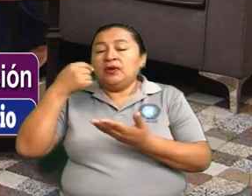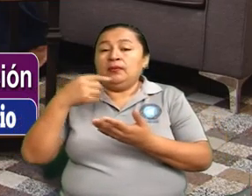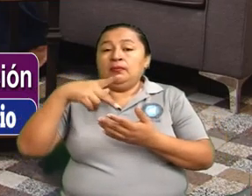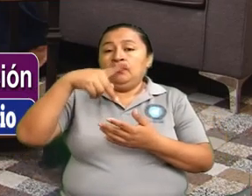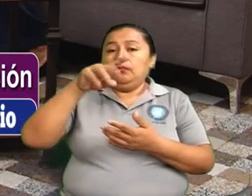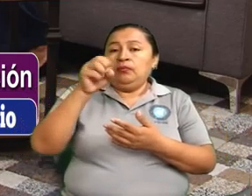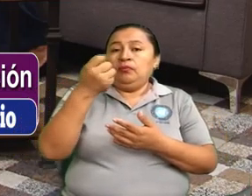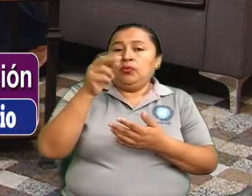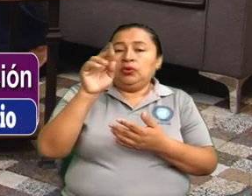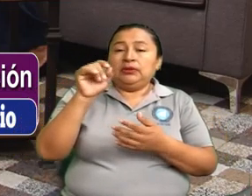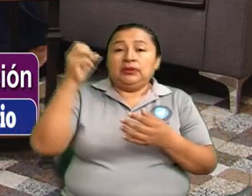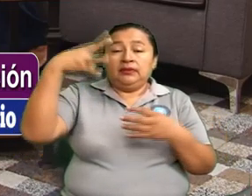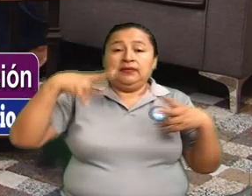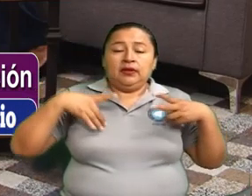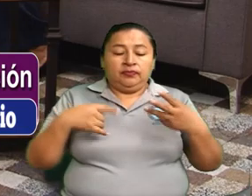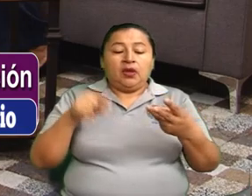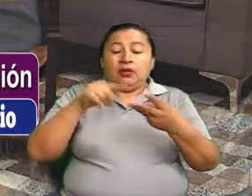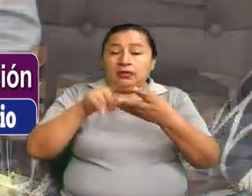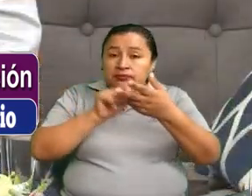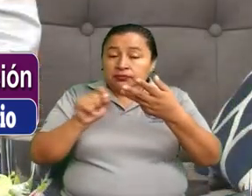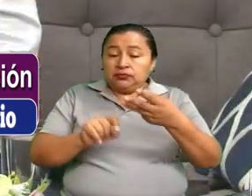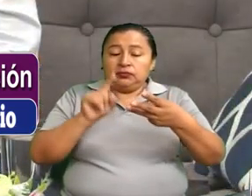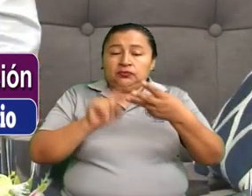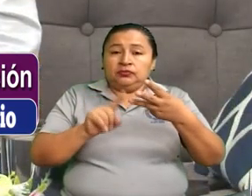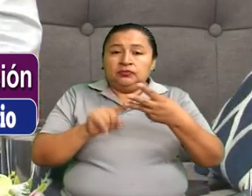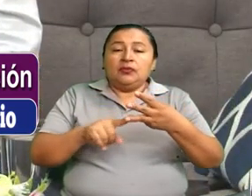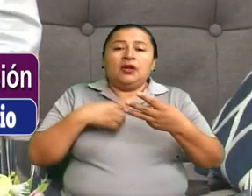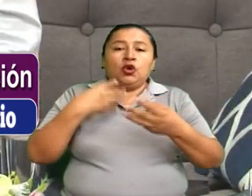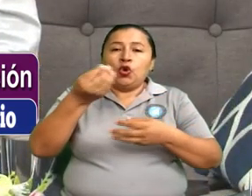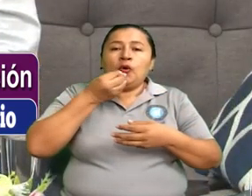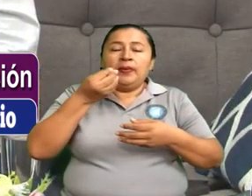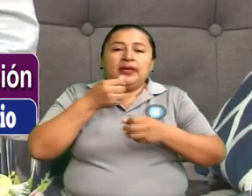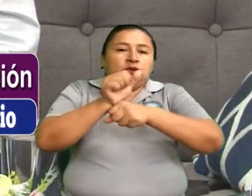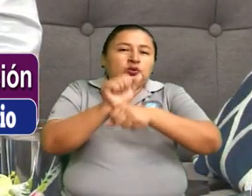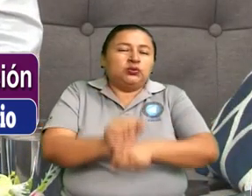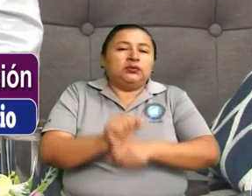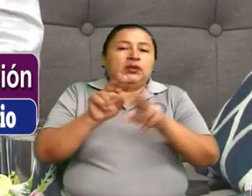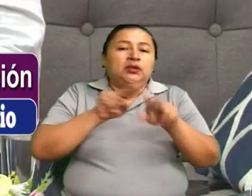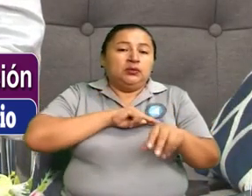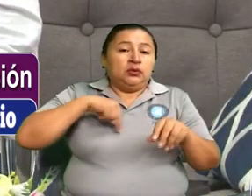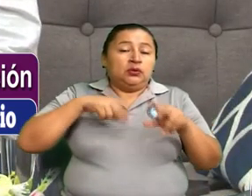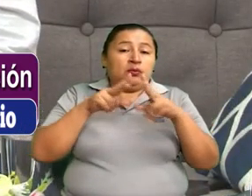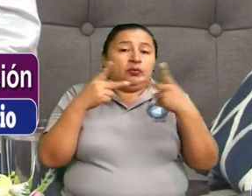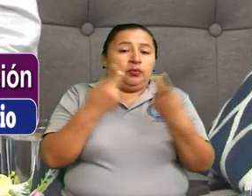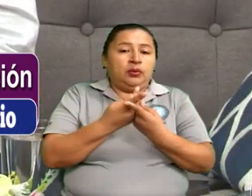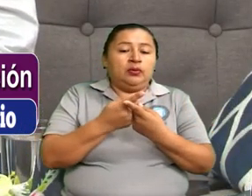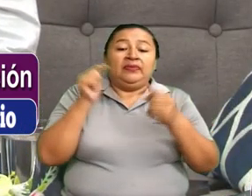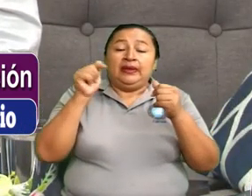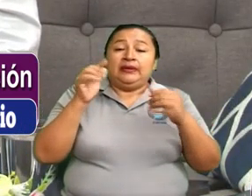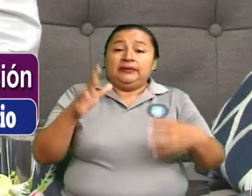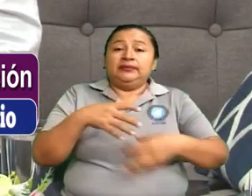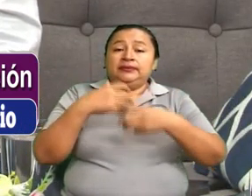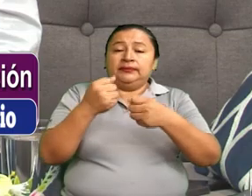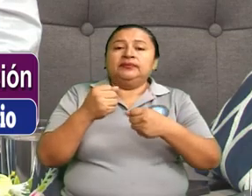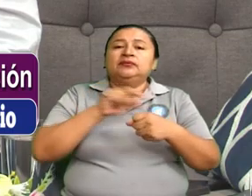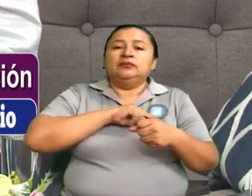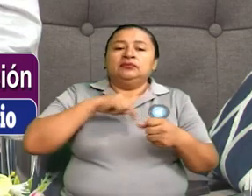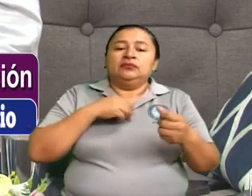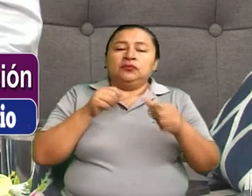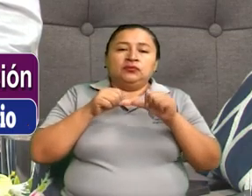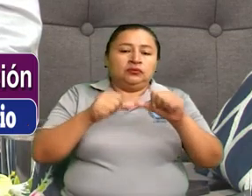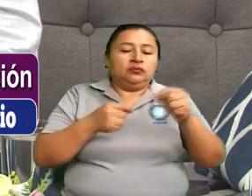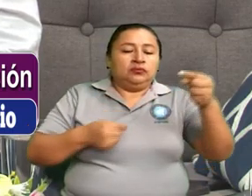por el tercer recetario, que son las comidas tradicionales de nuestro pueblo, en ese rescate. Seguimos nosotros con la